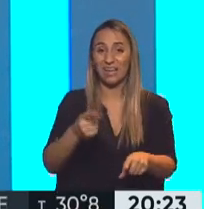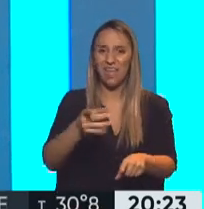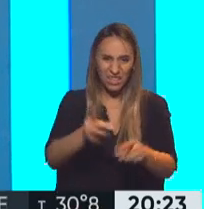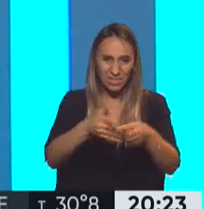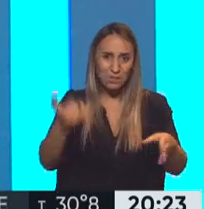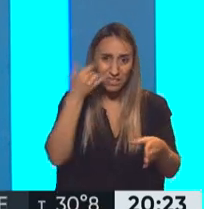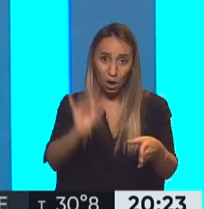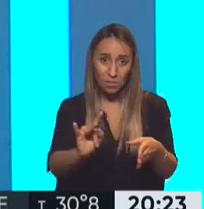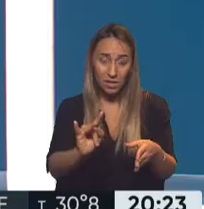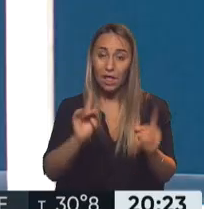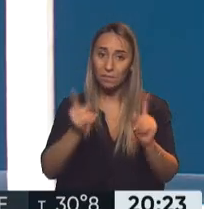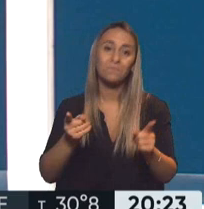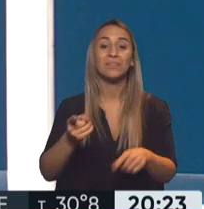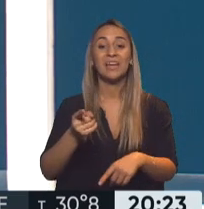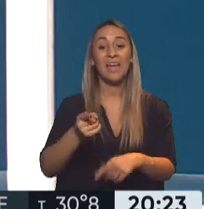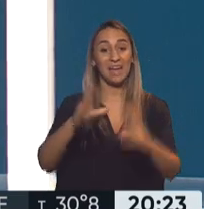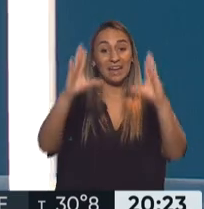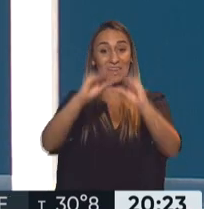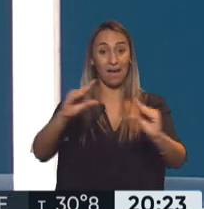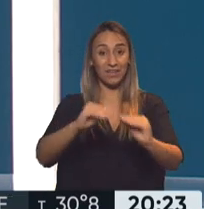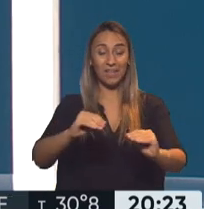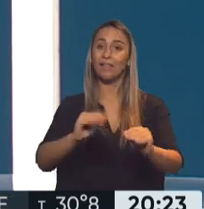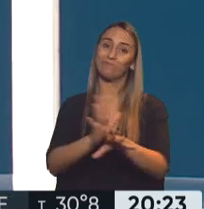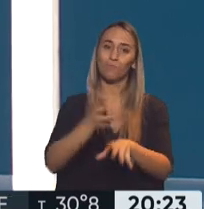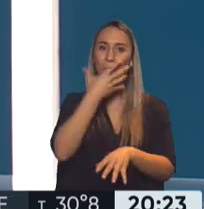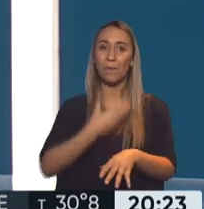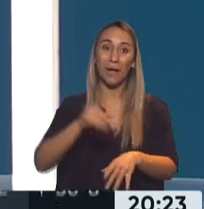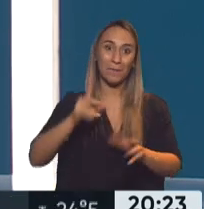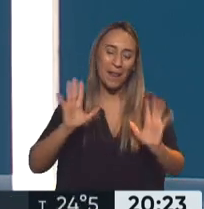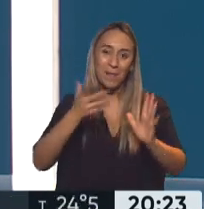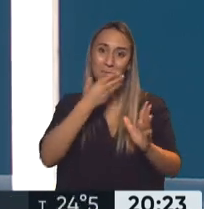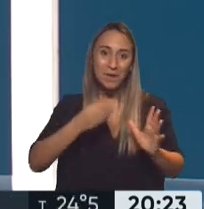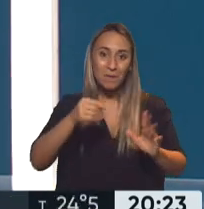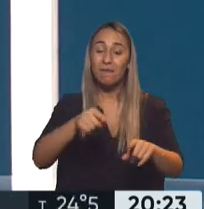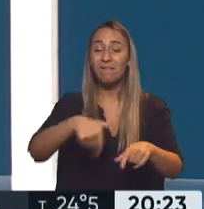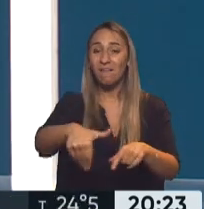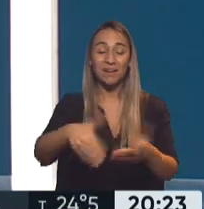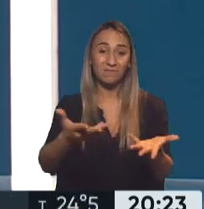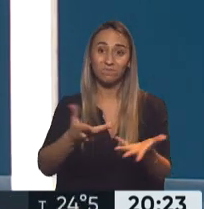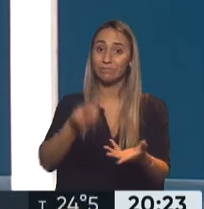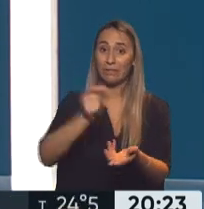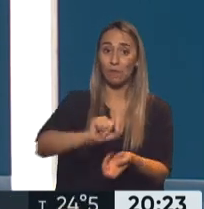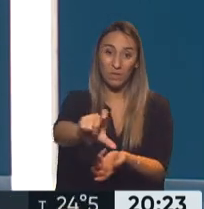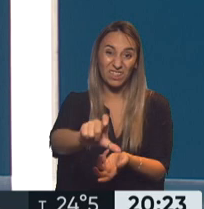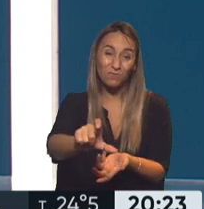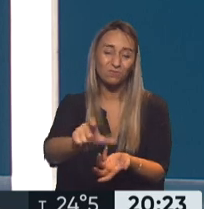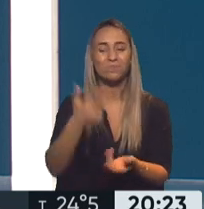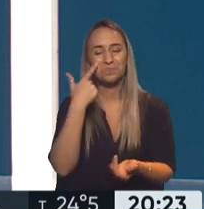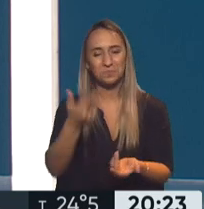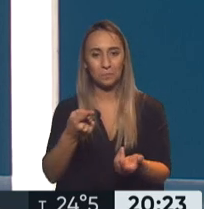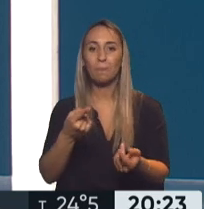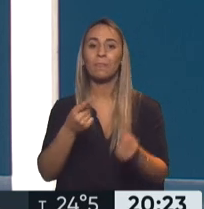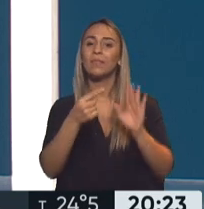y si seguir los aumentos de navidad no papá noel con algunos incrementos que si quieres los podemos comenzar a revisar